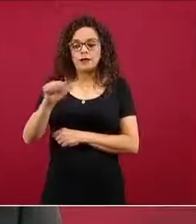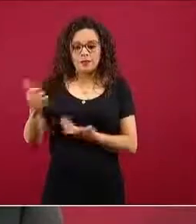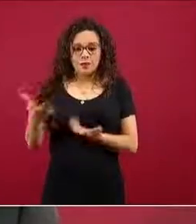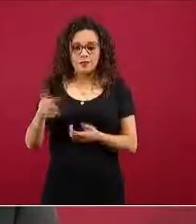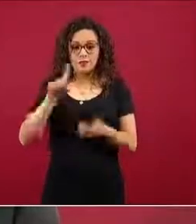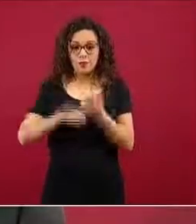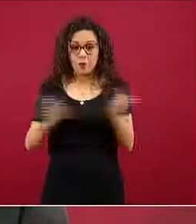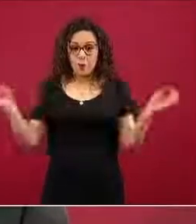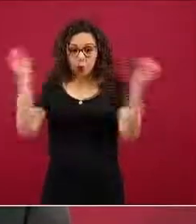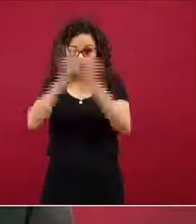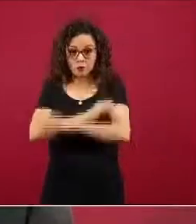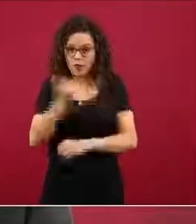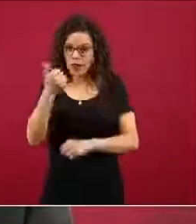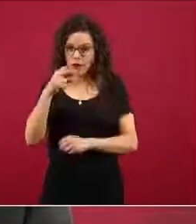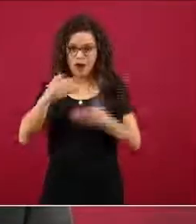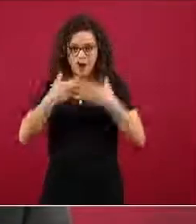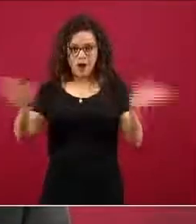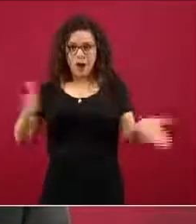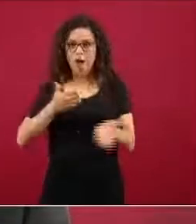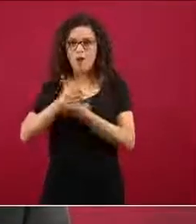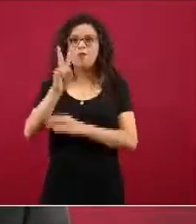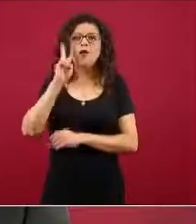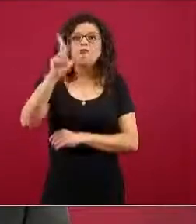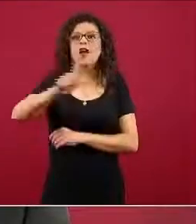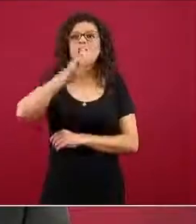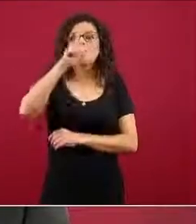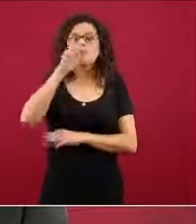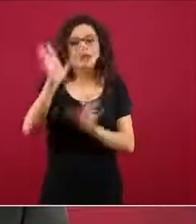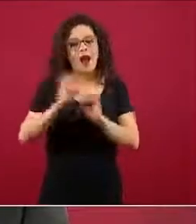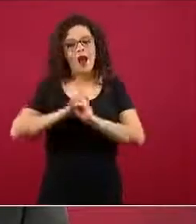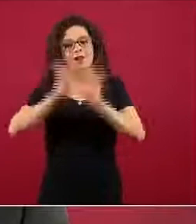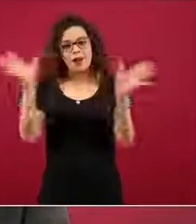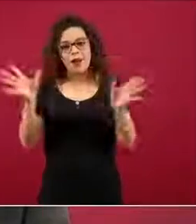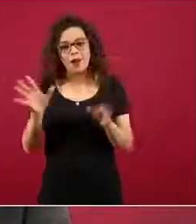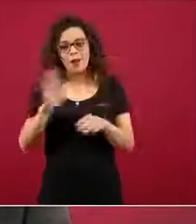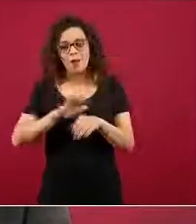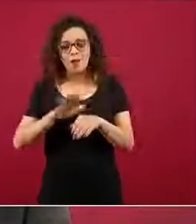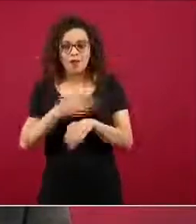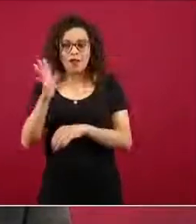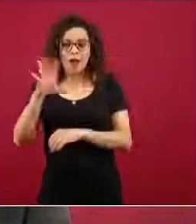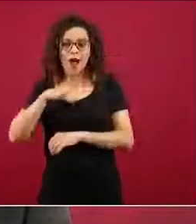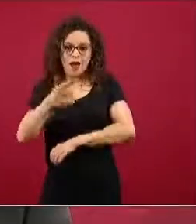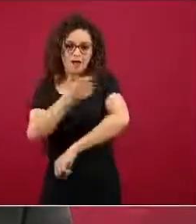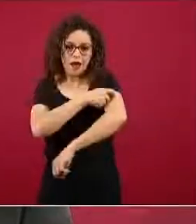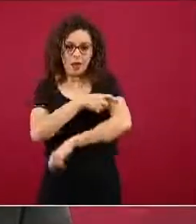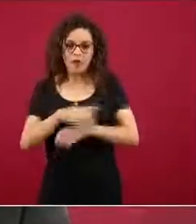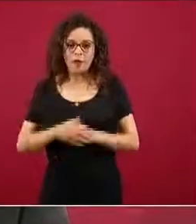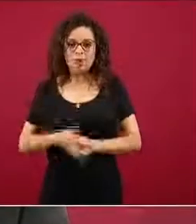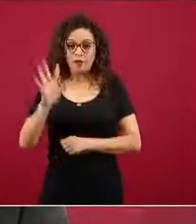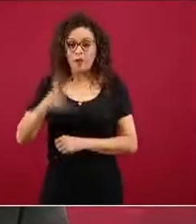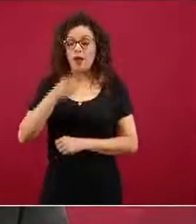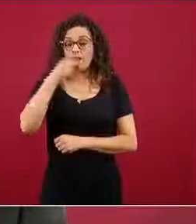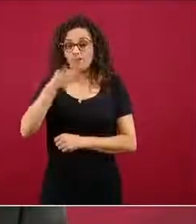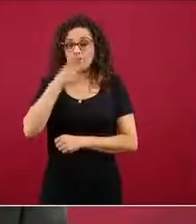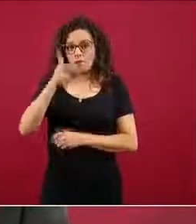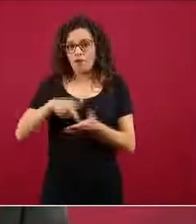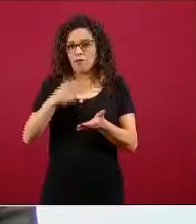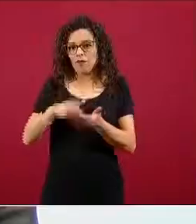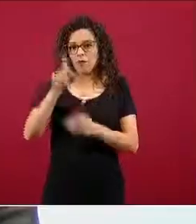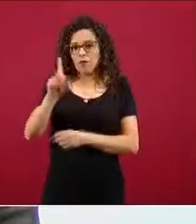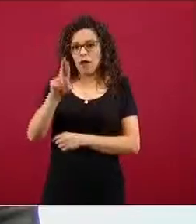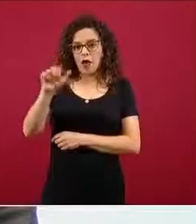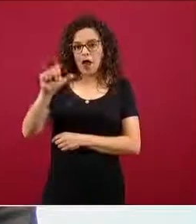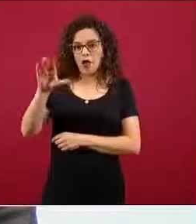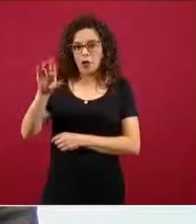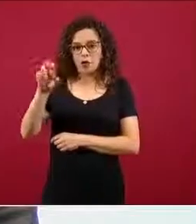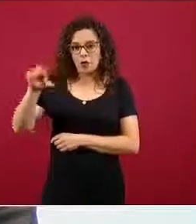final del túnel ya se ve con claridad. Queremos destacar, lo ha dicho el doctor Alcocer muchas veces, lo dijo esta misma mañana al recibir el